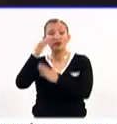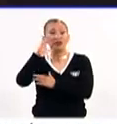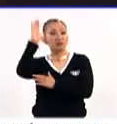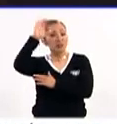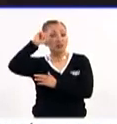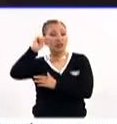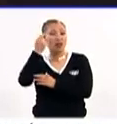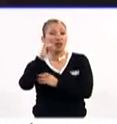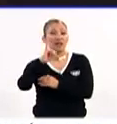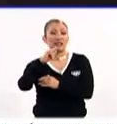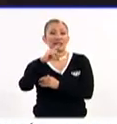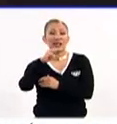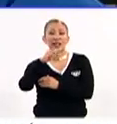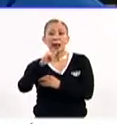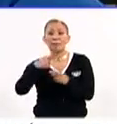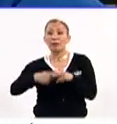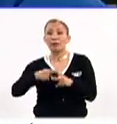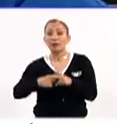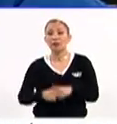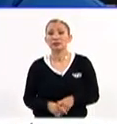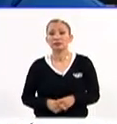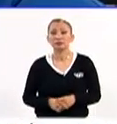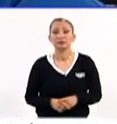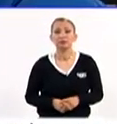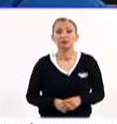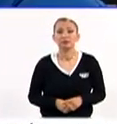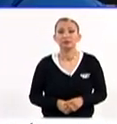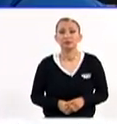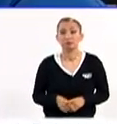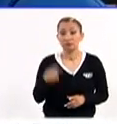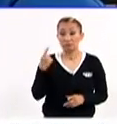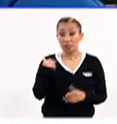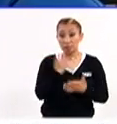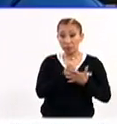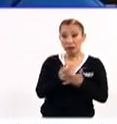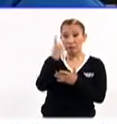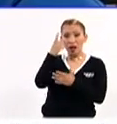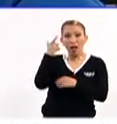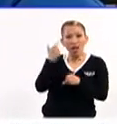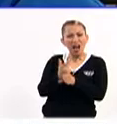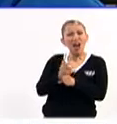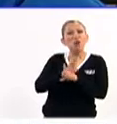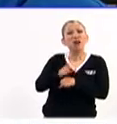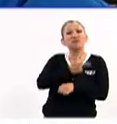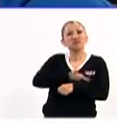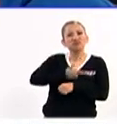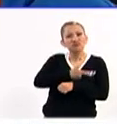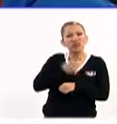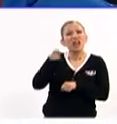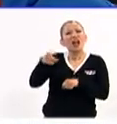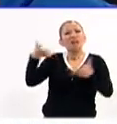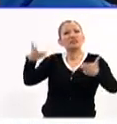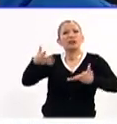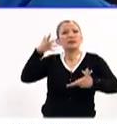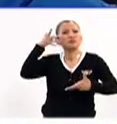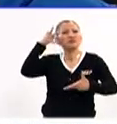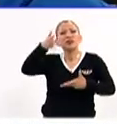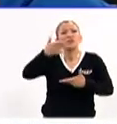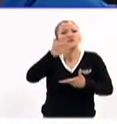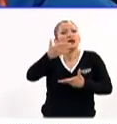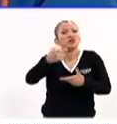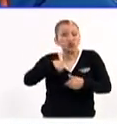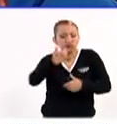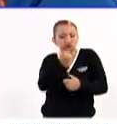tecnología, ingeniería o matemáticas. It's a tool to discover what you like to do